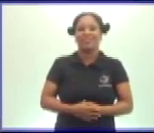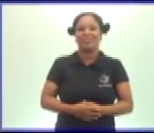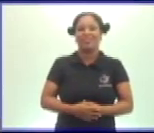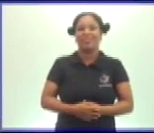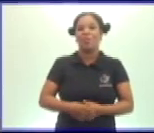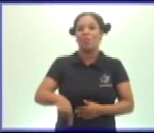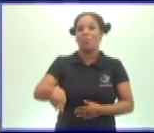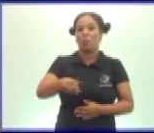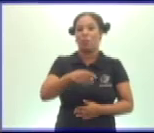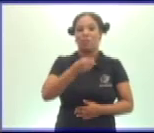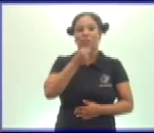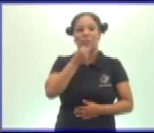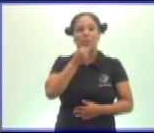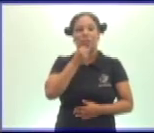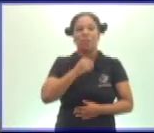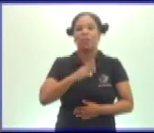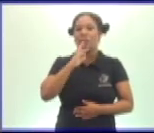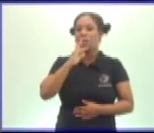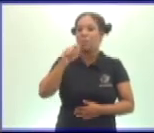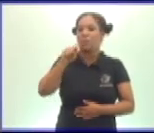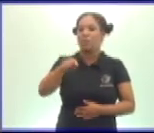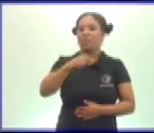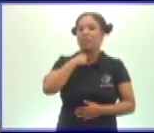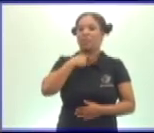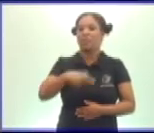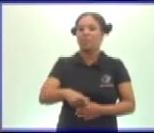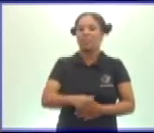Ustedes pueden responder ese ejercicio,